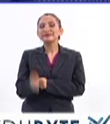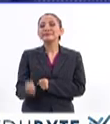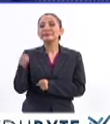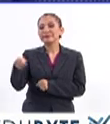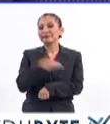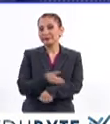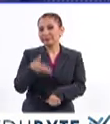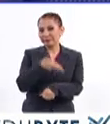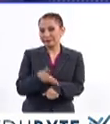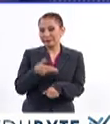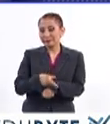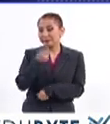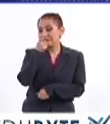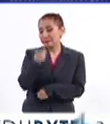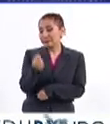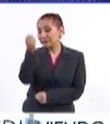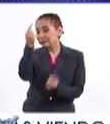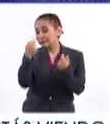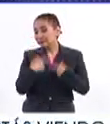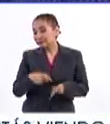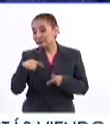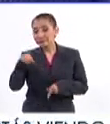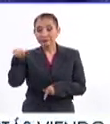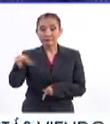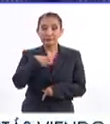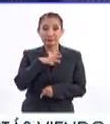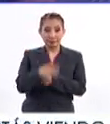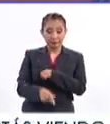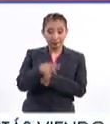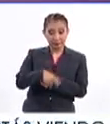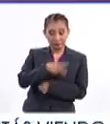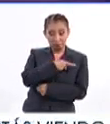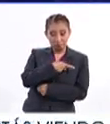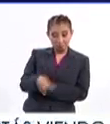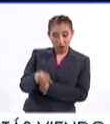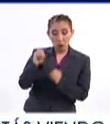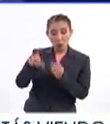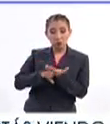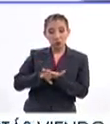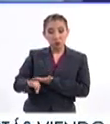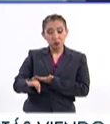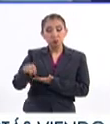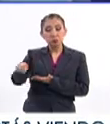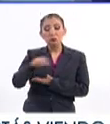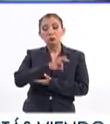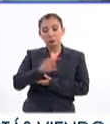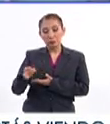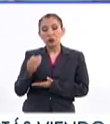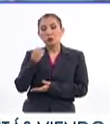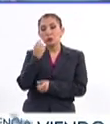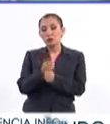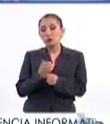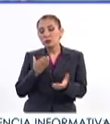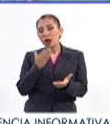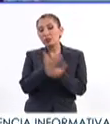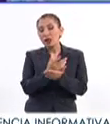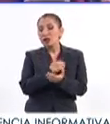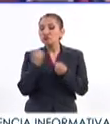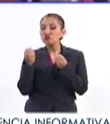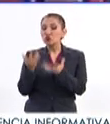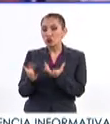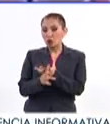como un proceso que asegura que aquellas personas que están en riesgo de pobreza y exclusión tengan las oportunidades y